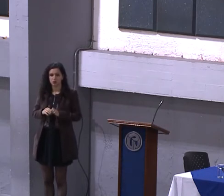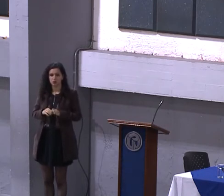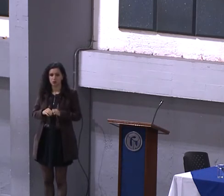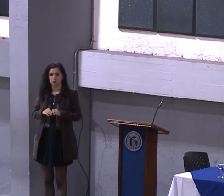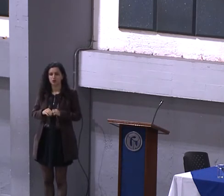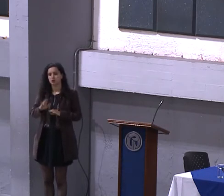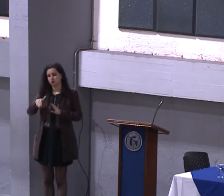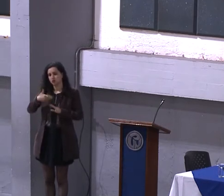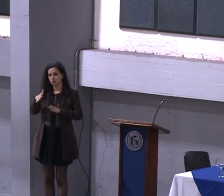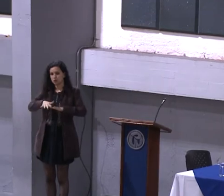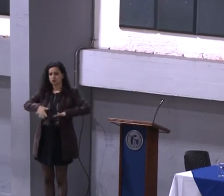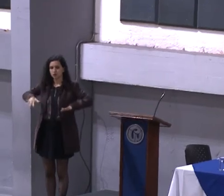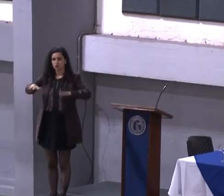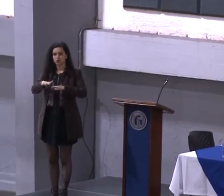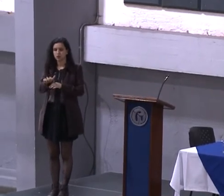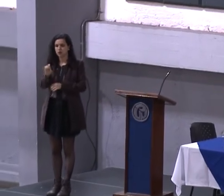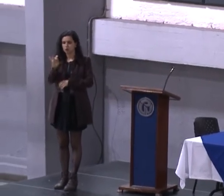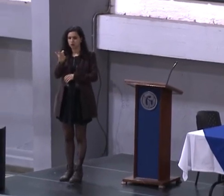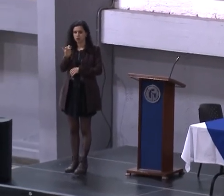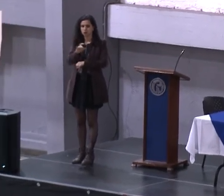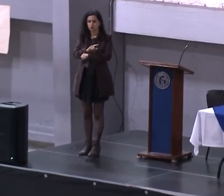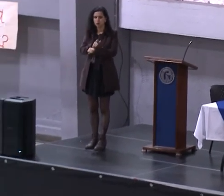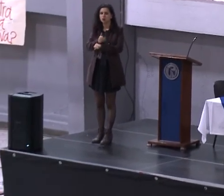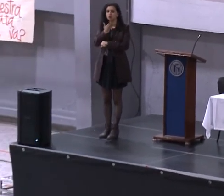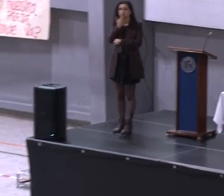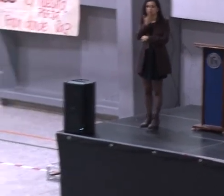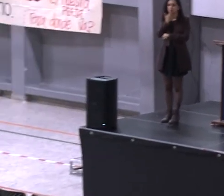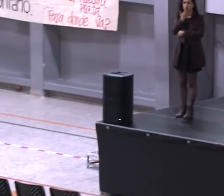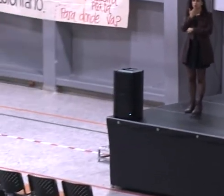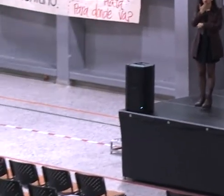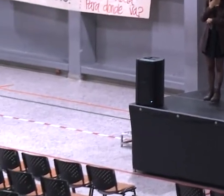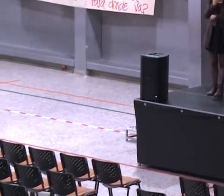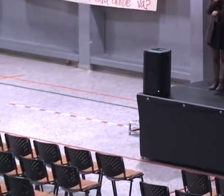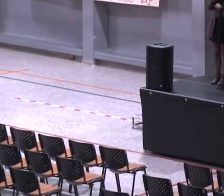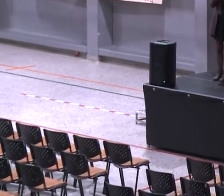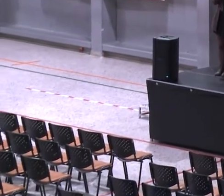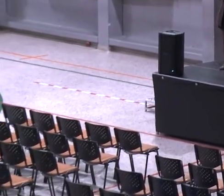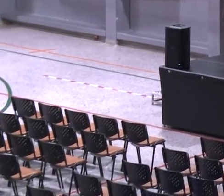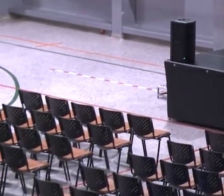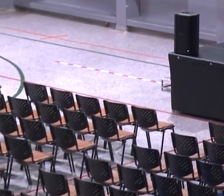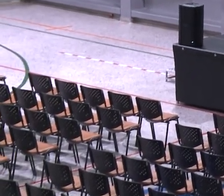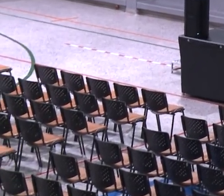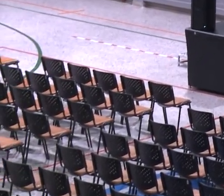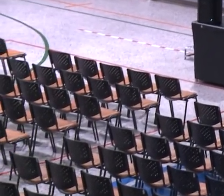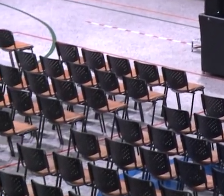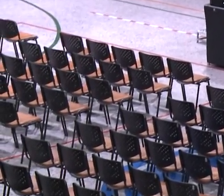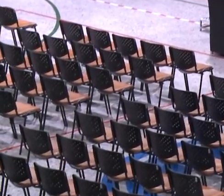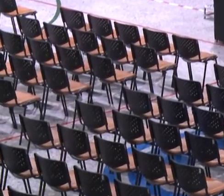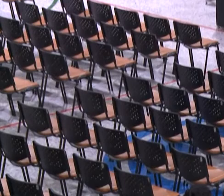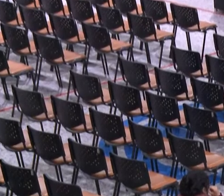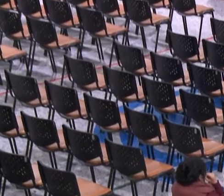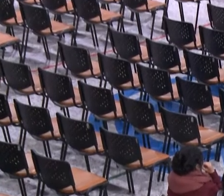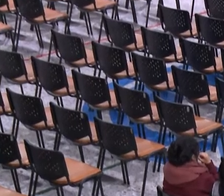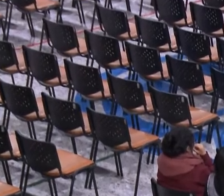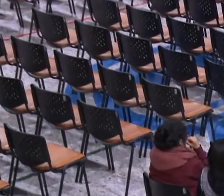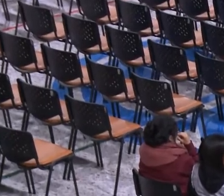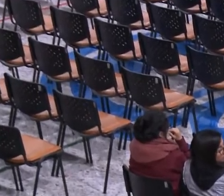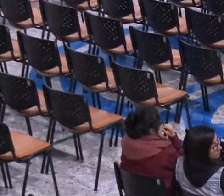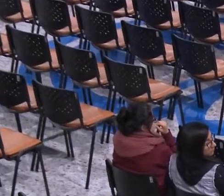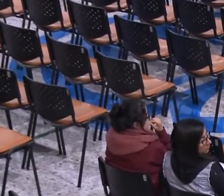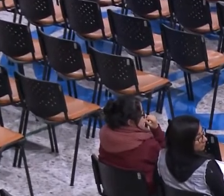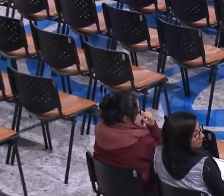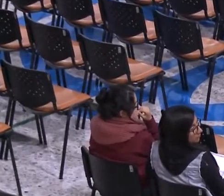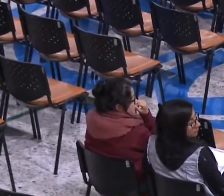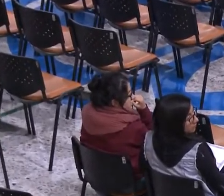nos dé el espacio, creo que 15 minutos es suficiente, con nuestra presentación para poder desvirtuar algunos argumentos que creemos que no